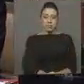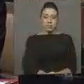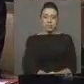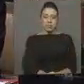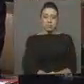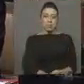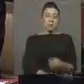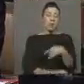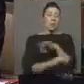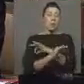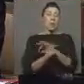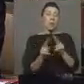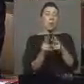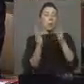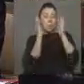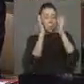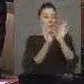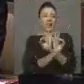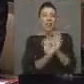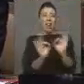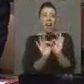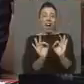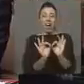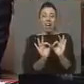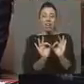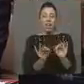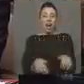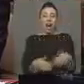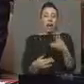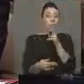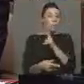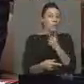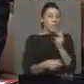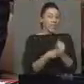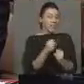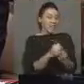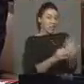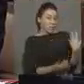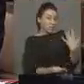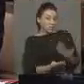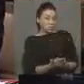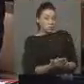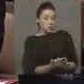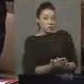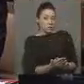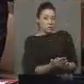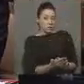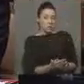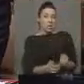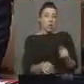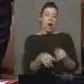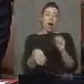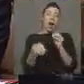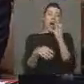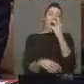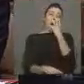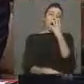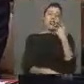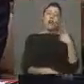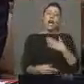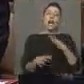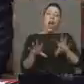no ha sido punto de nuestra atención, en los últimos 20 años nos está llamando a gritos para que nos hagamos